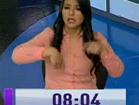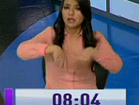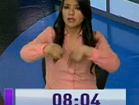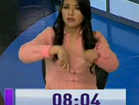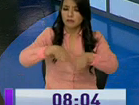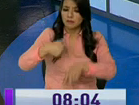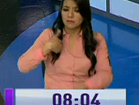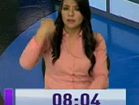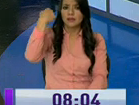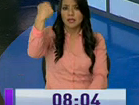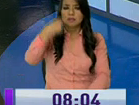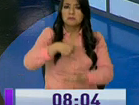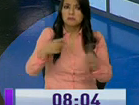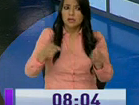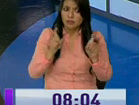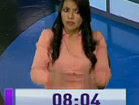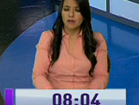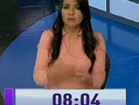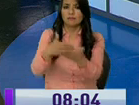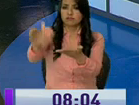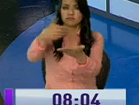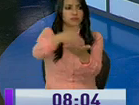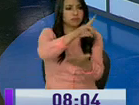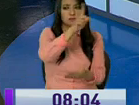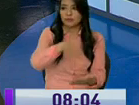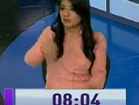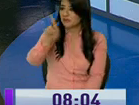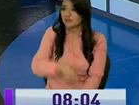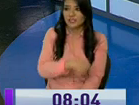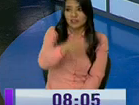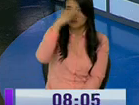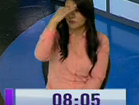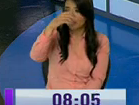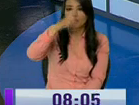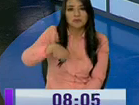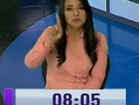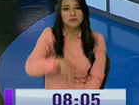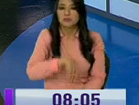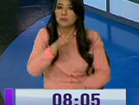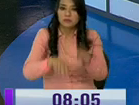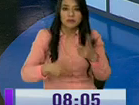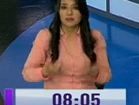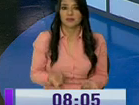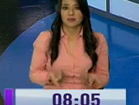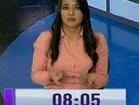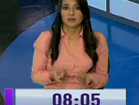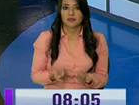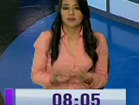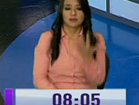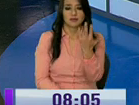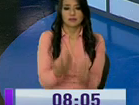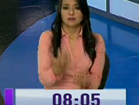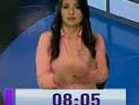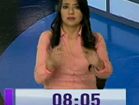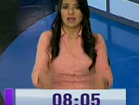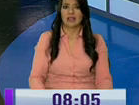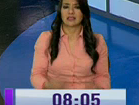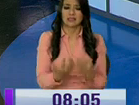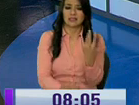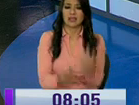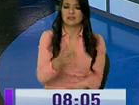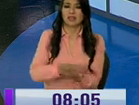circulación, se toman las medidas, dice, sí, no se permita que se hagan estos cierres, y mucho menos que se quemen llantas, que se